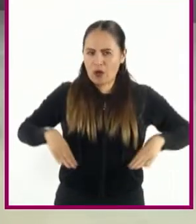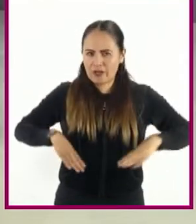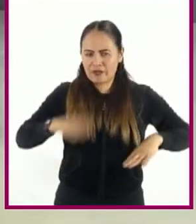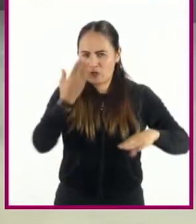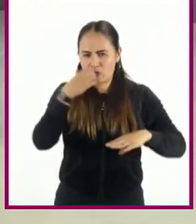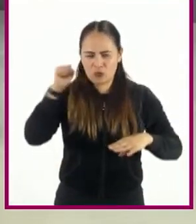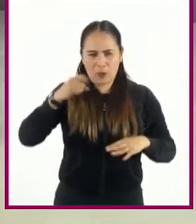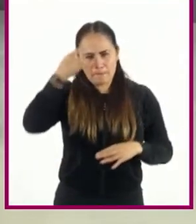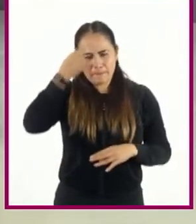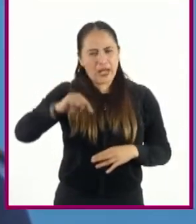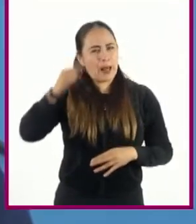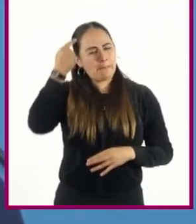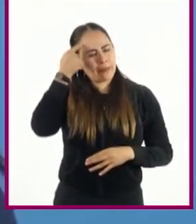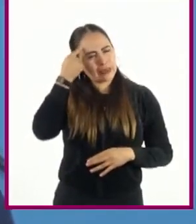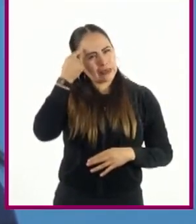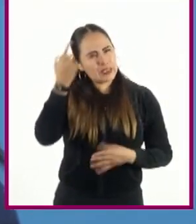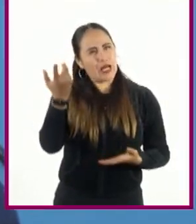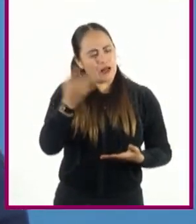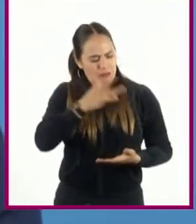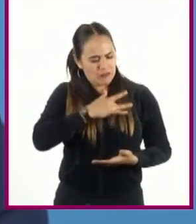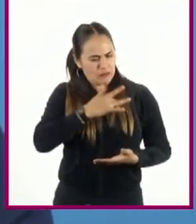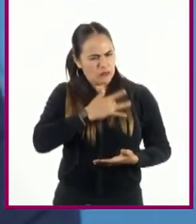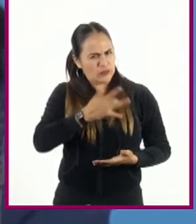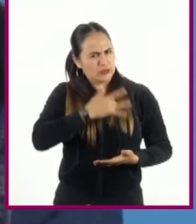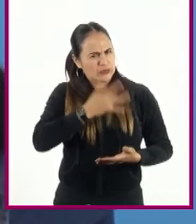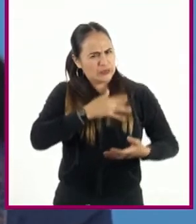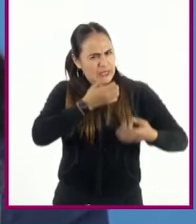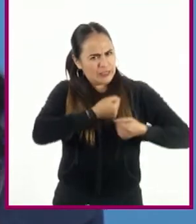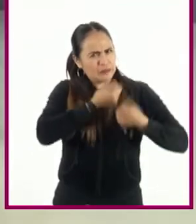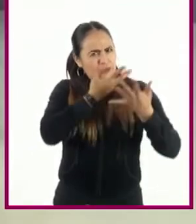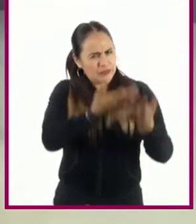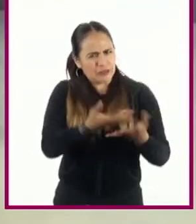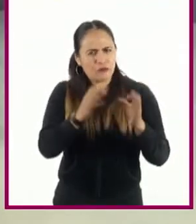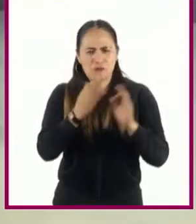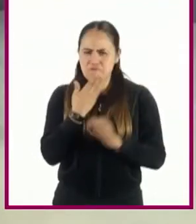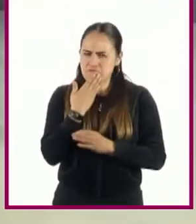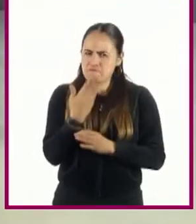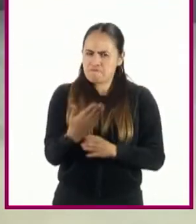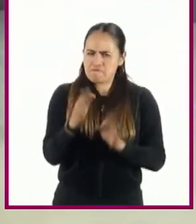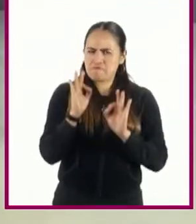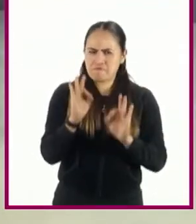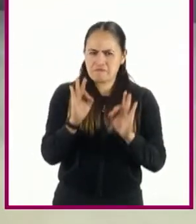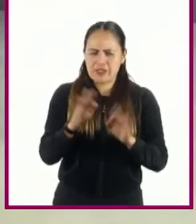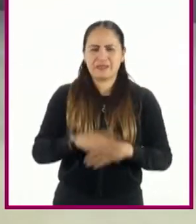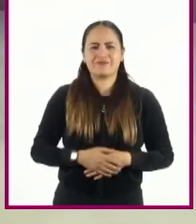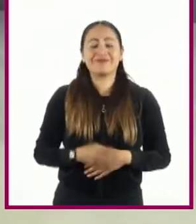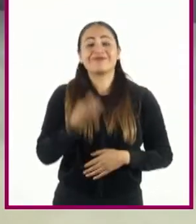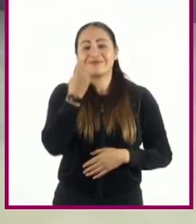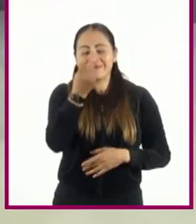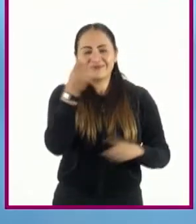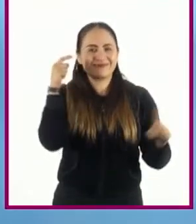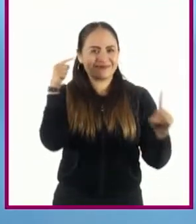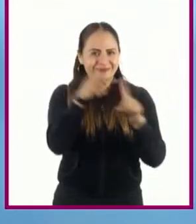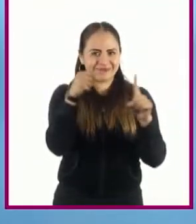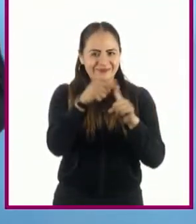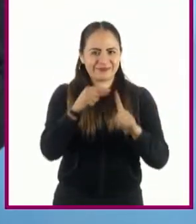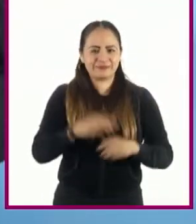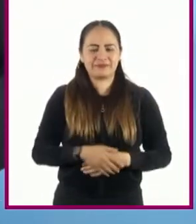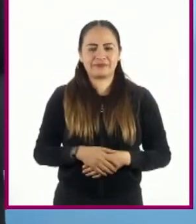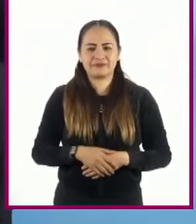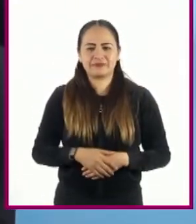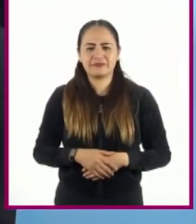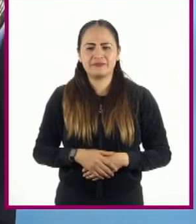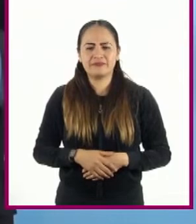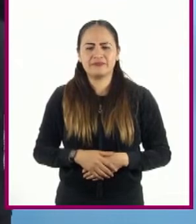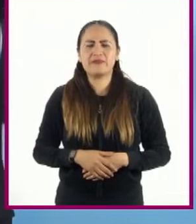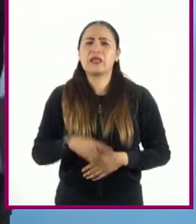pensar, expresarnos y actuar de mejor manera. Esa es la finalidad, Nadia. Pero no es algo